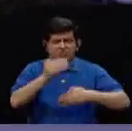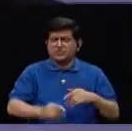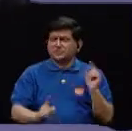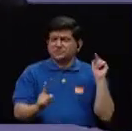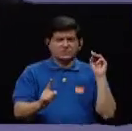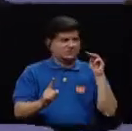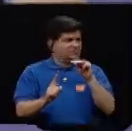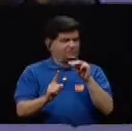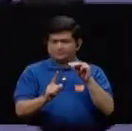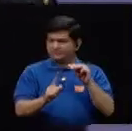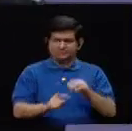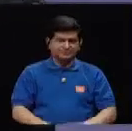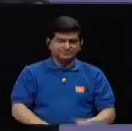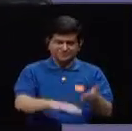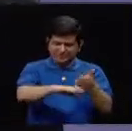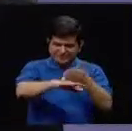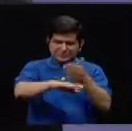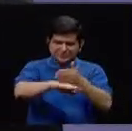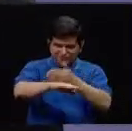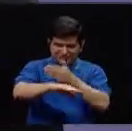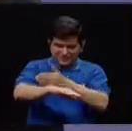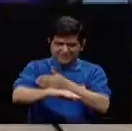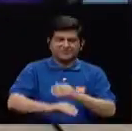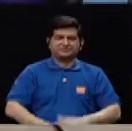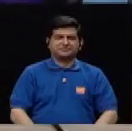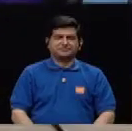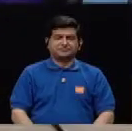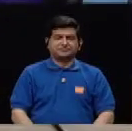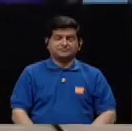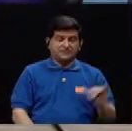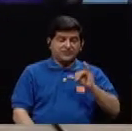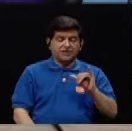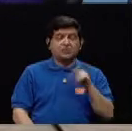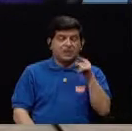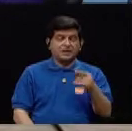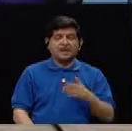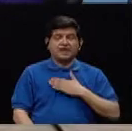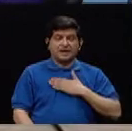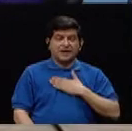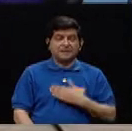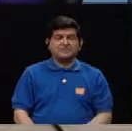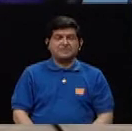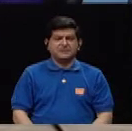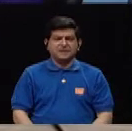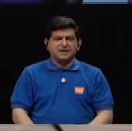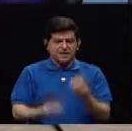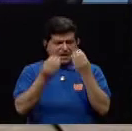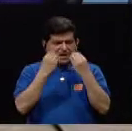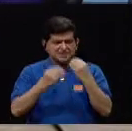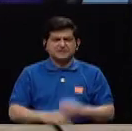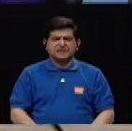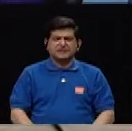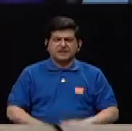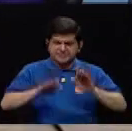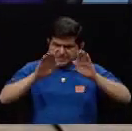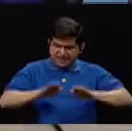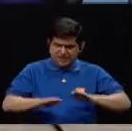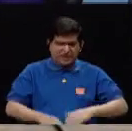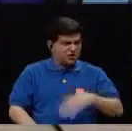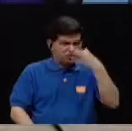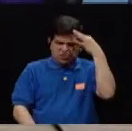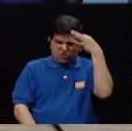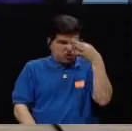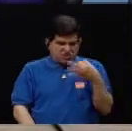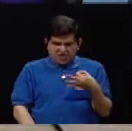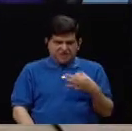una meta, sino que se va avanzando en él. Entonces, la crianza también que él me dio como tan centrada de nunca creérmela,